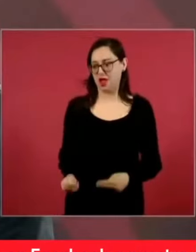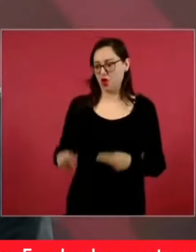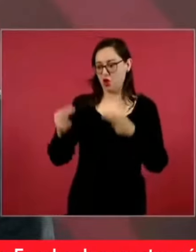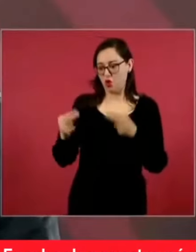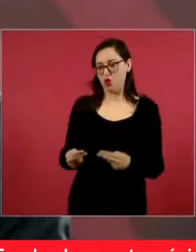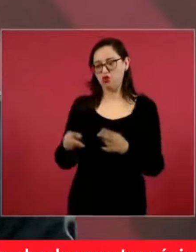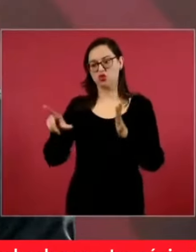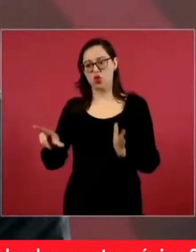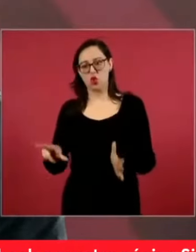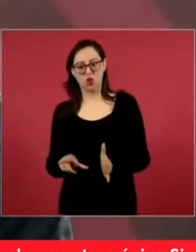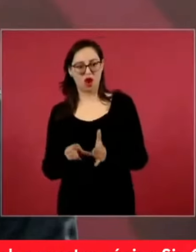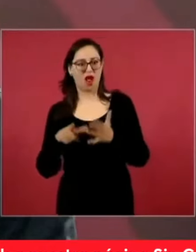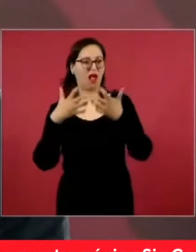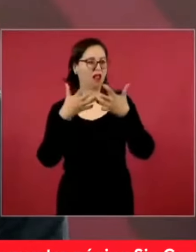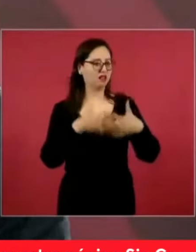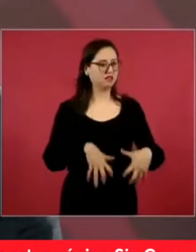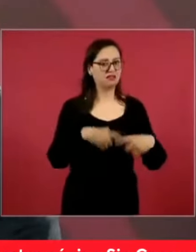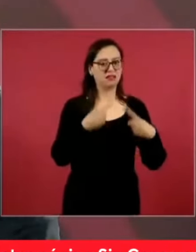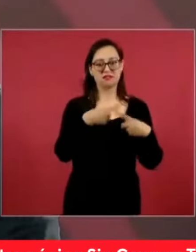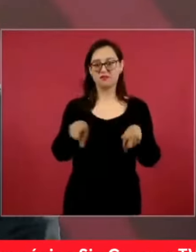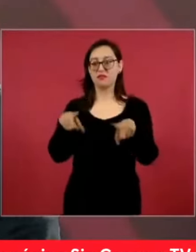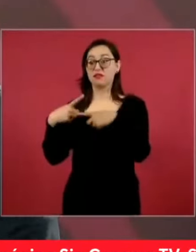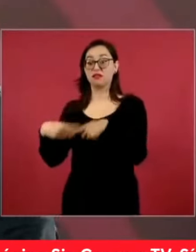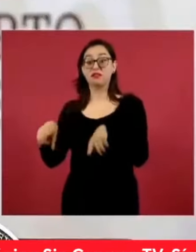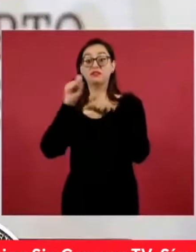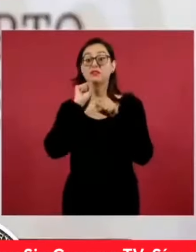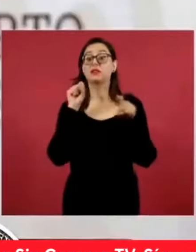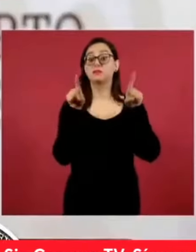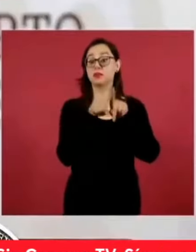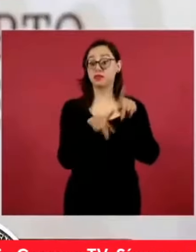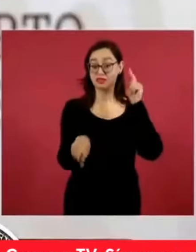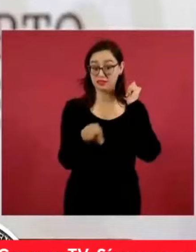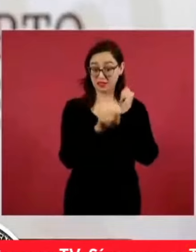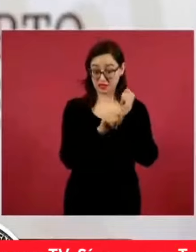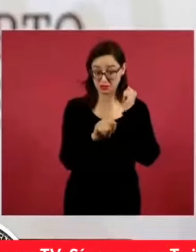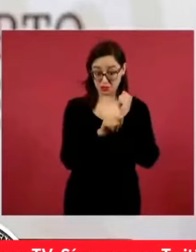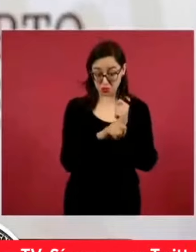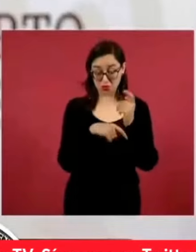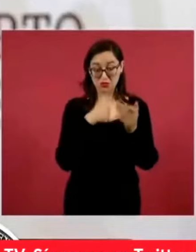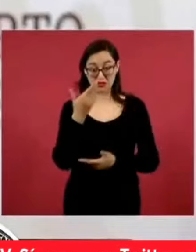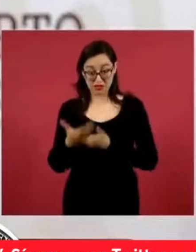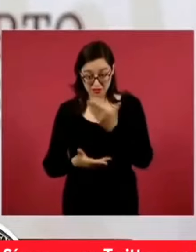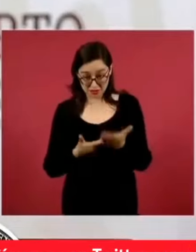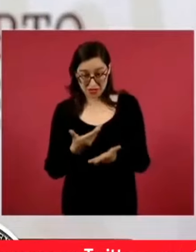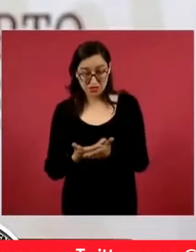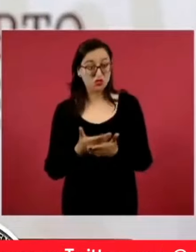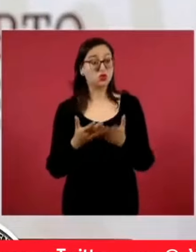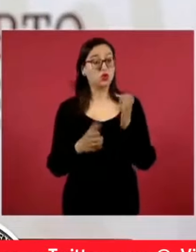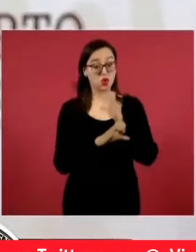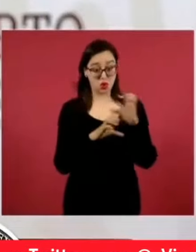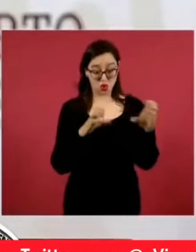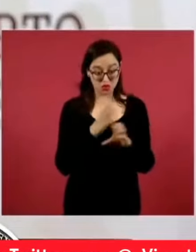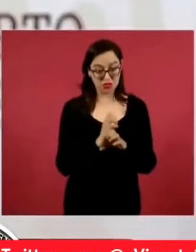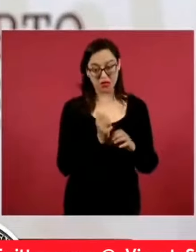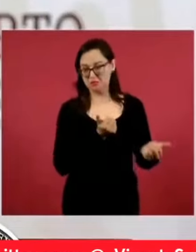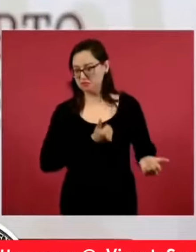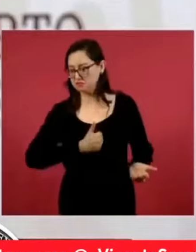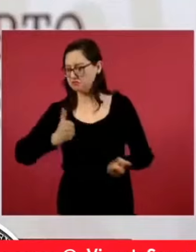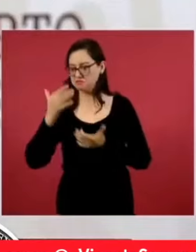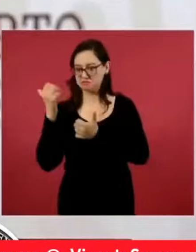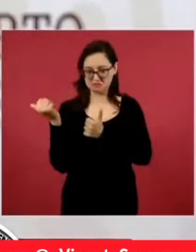la industria, por las facilidades de transportación de bienes y servicios de manera eficiente